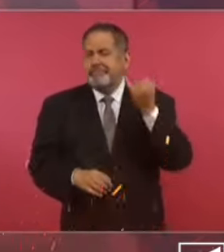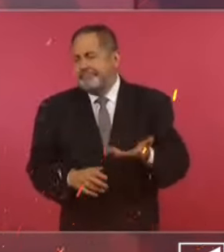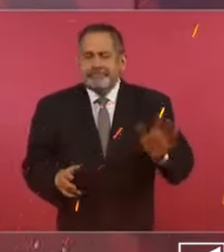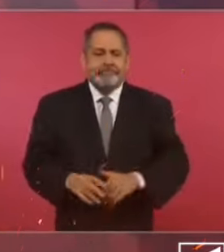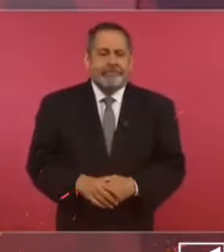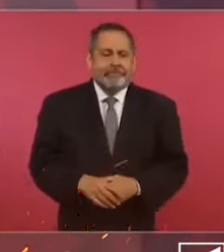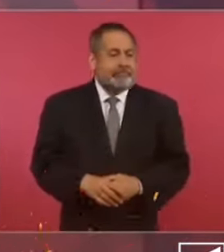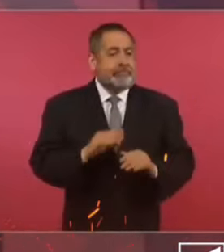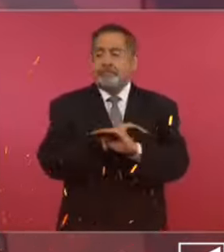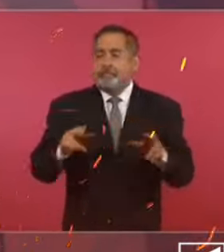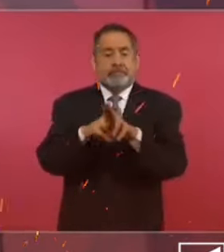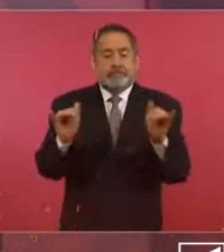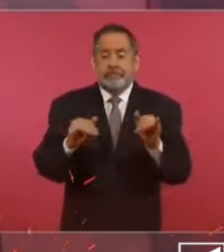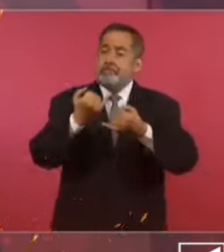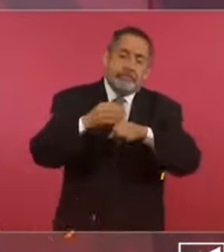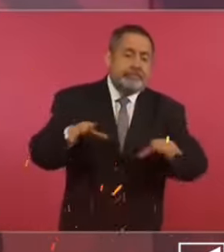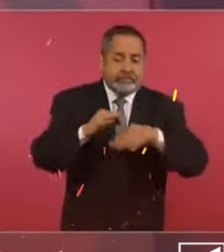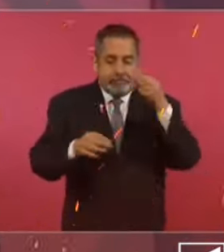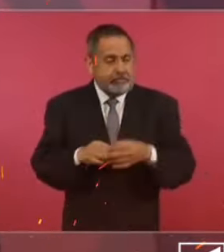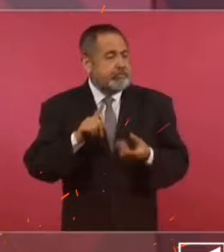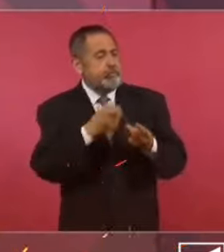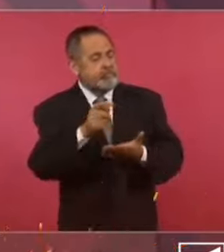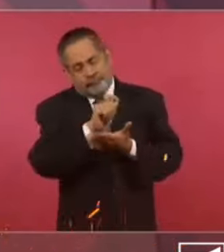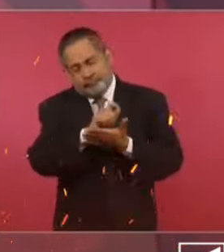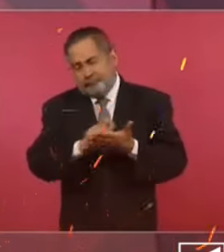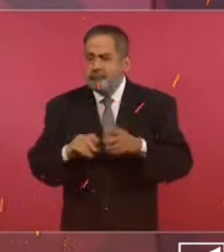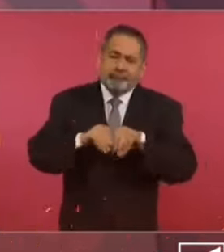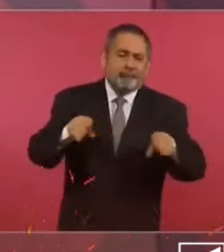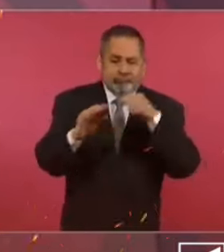Imagínense, nos quedaríamos sin los escritores